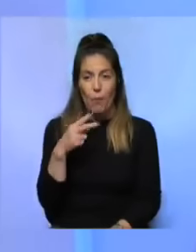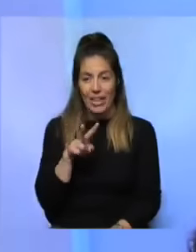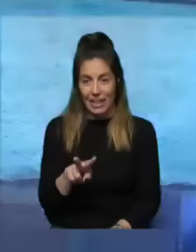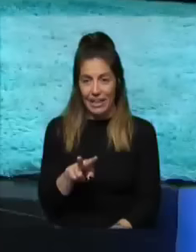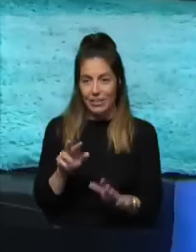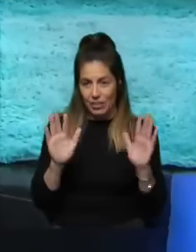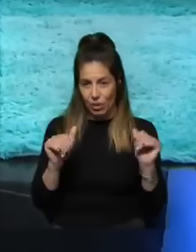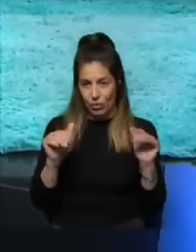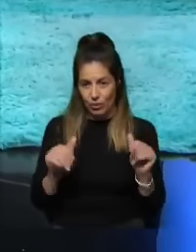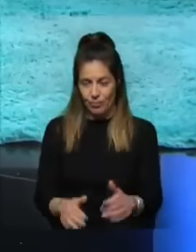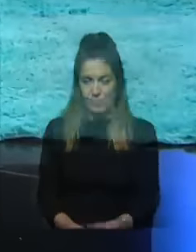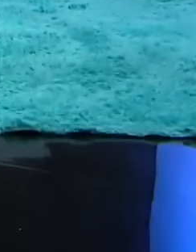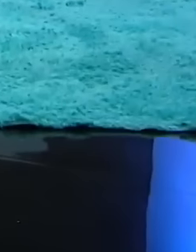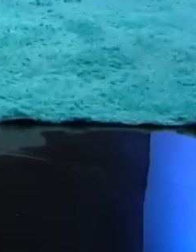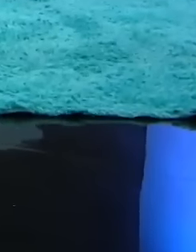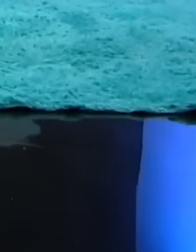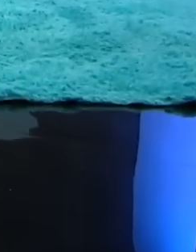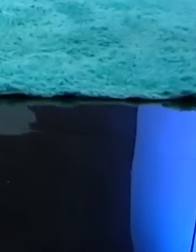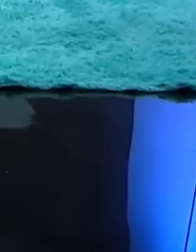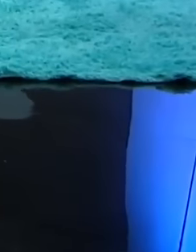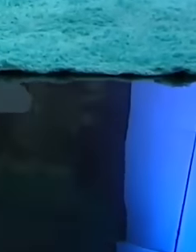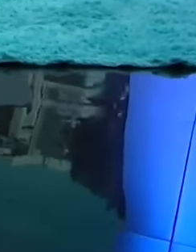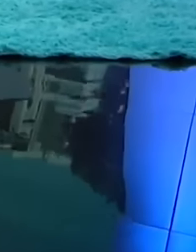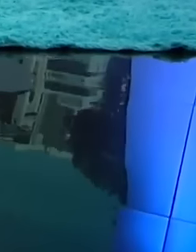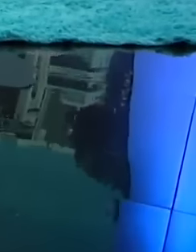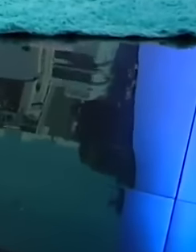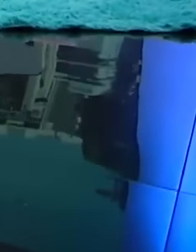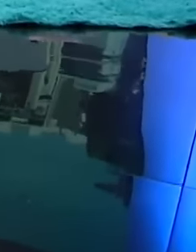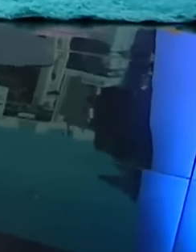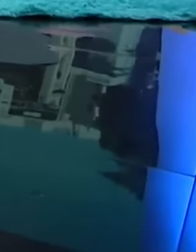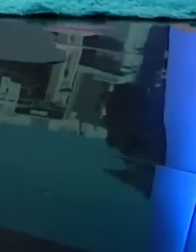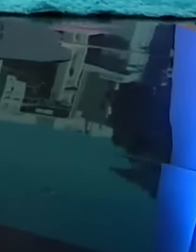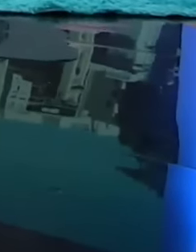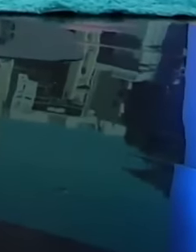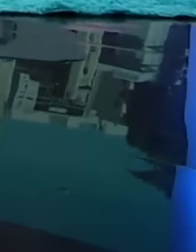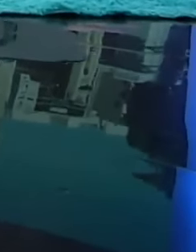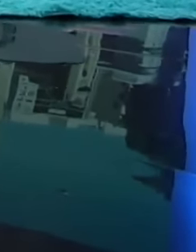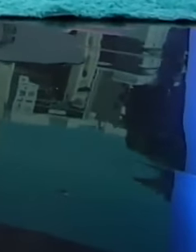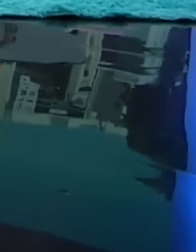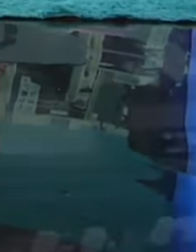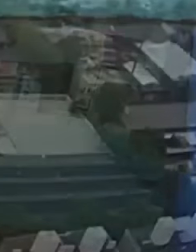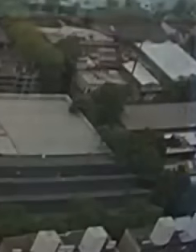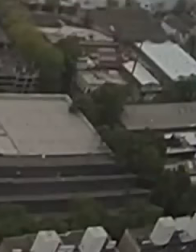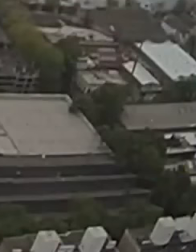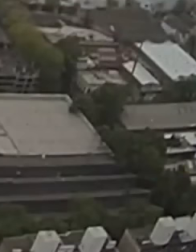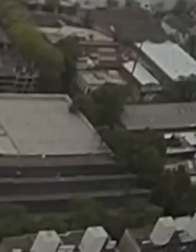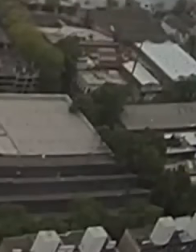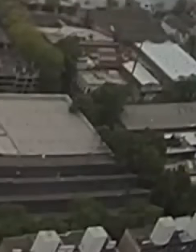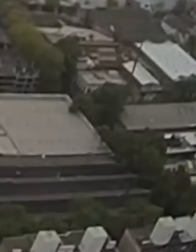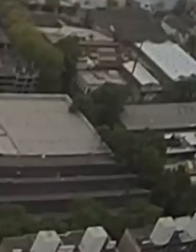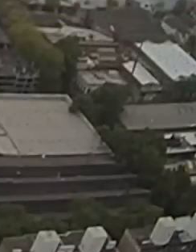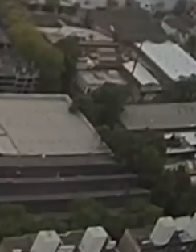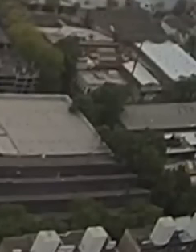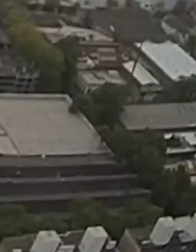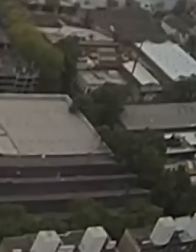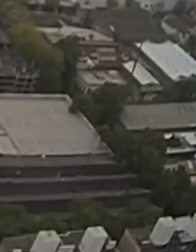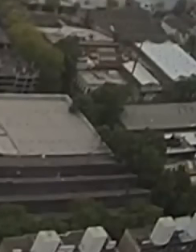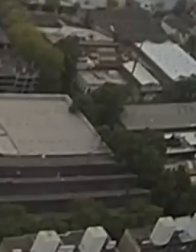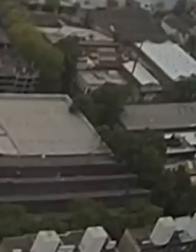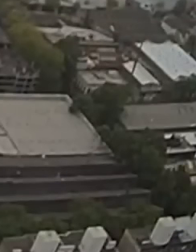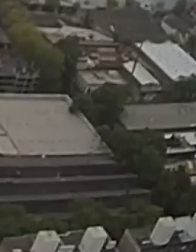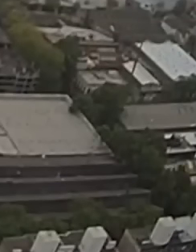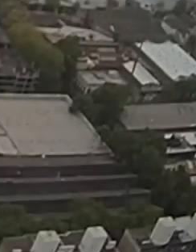escalera, entonces me volví una normal. A raíz del golpe en la cabeza, los doctores me decían que me iba a